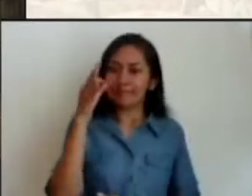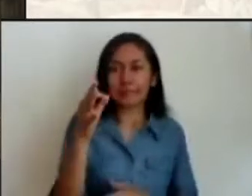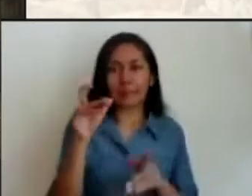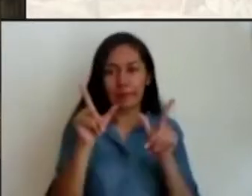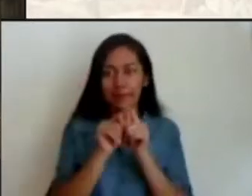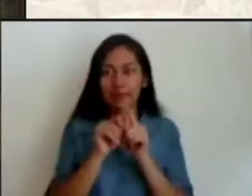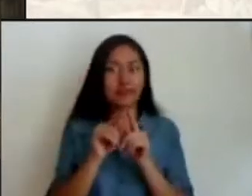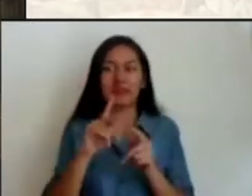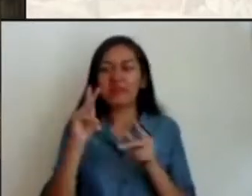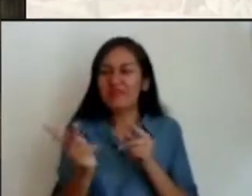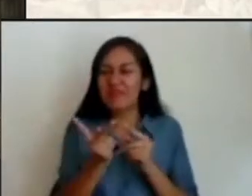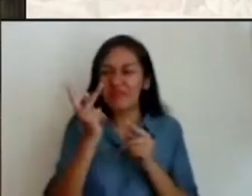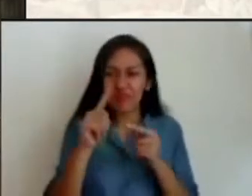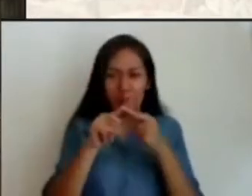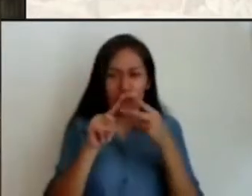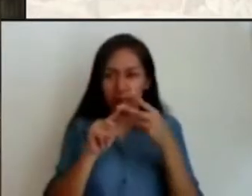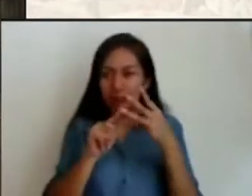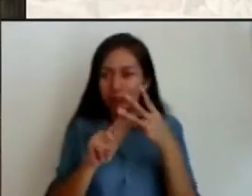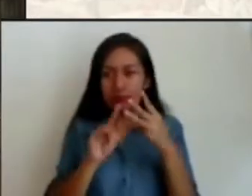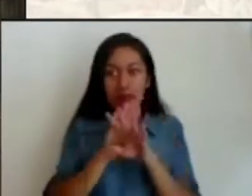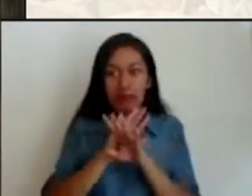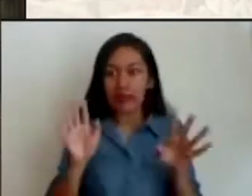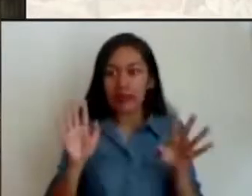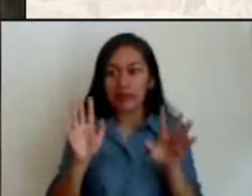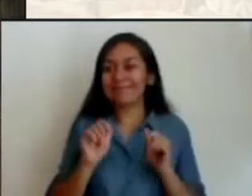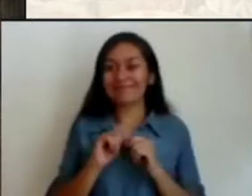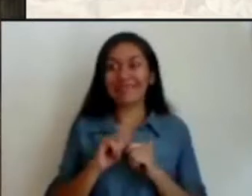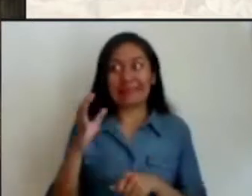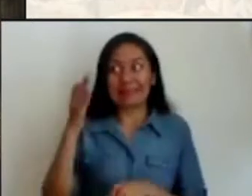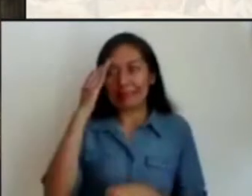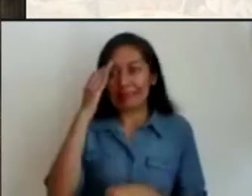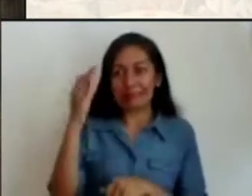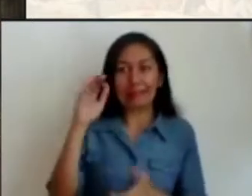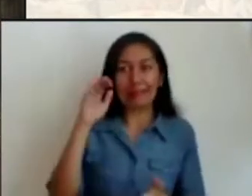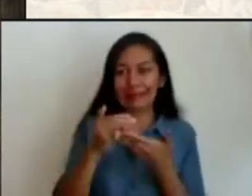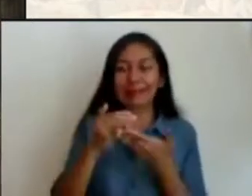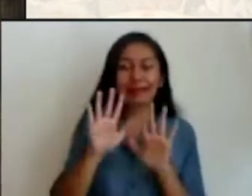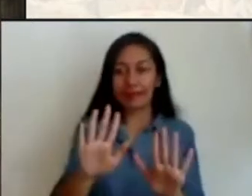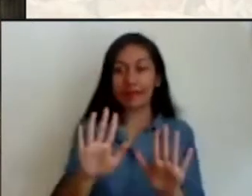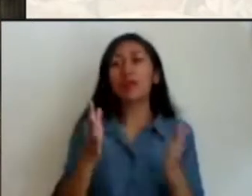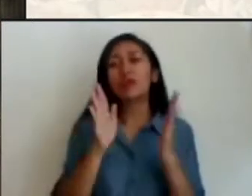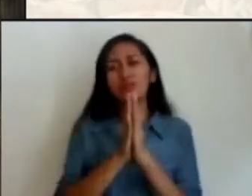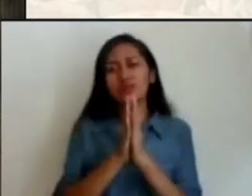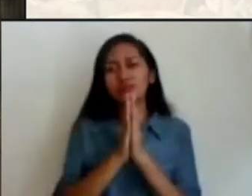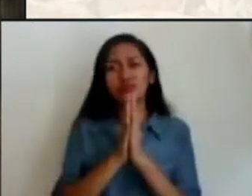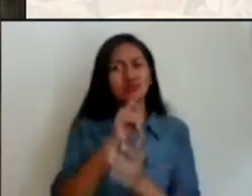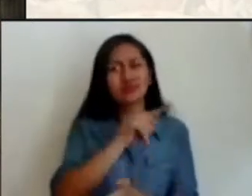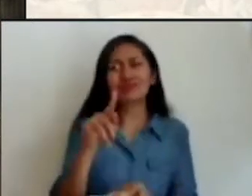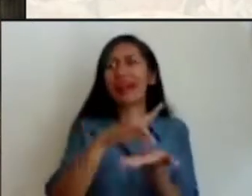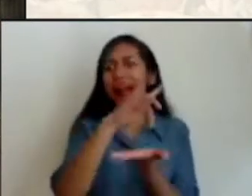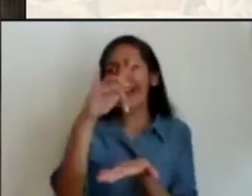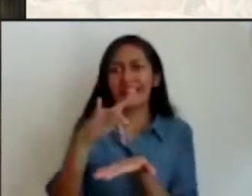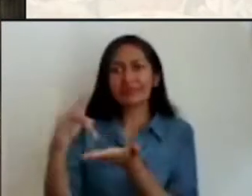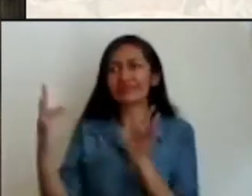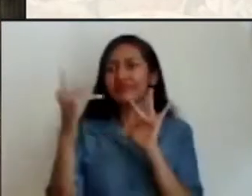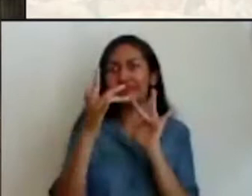tiempo. Gracias a toda nuestra audiencia de México que nos han acompañado durante estos capítulos y gracias